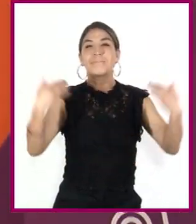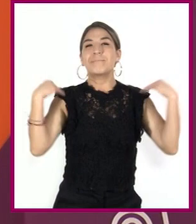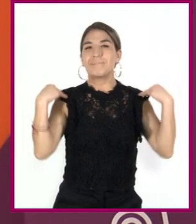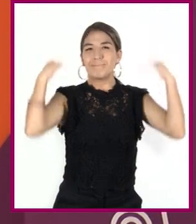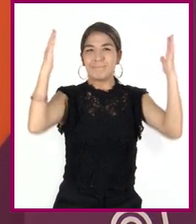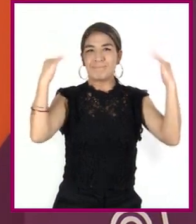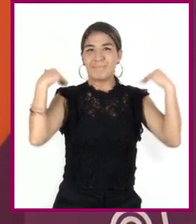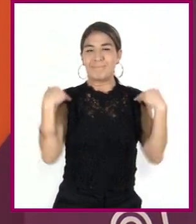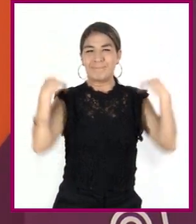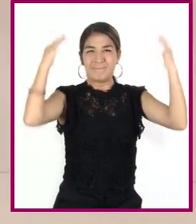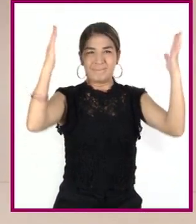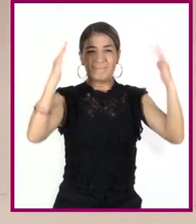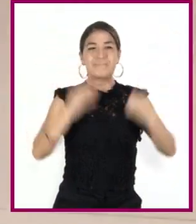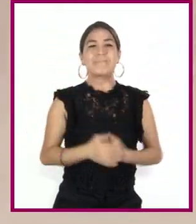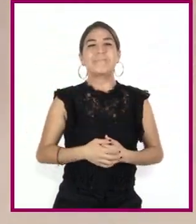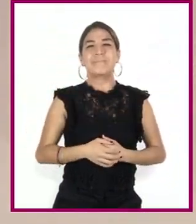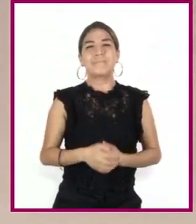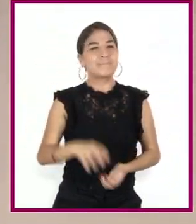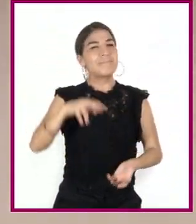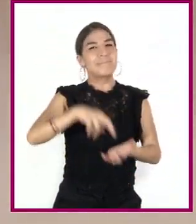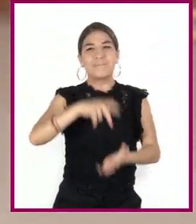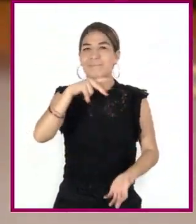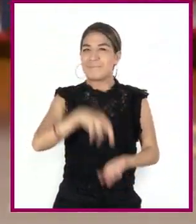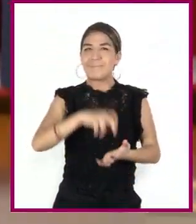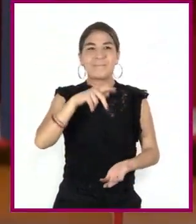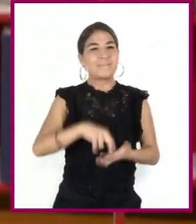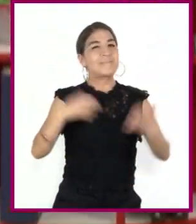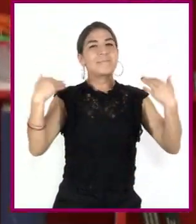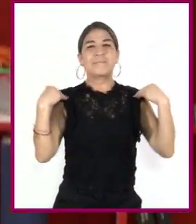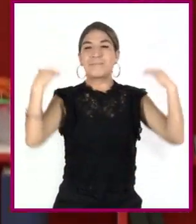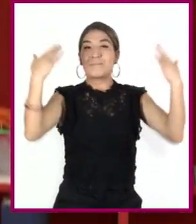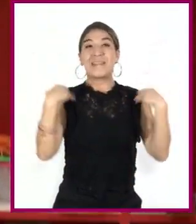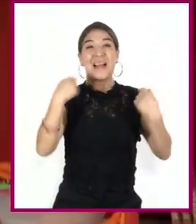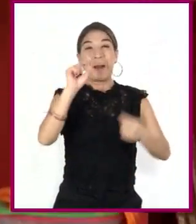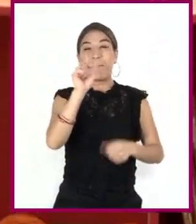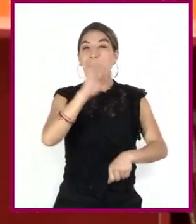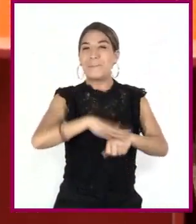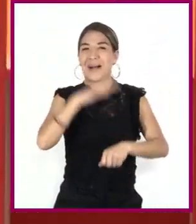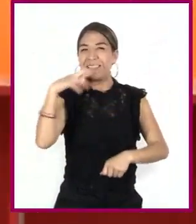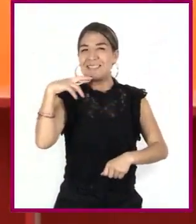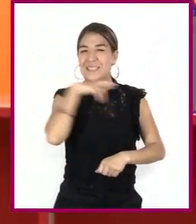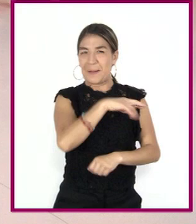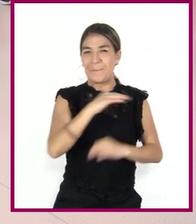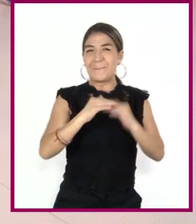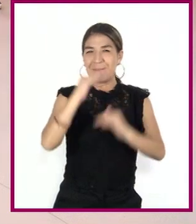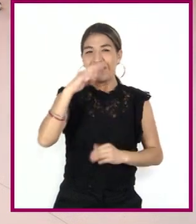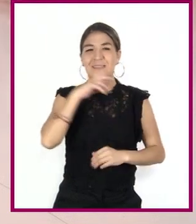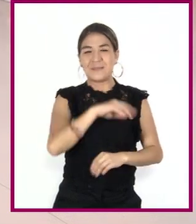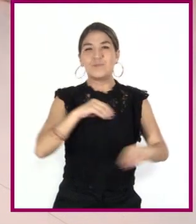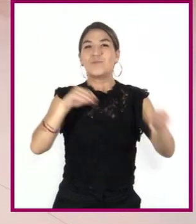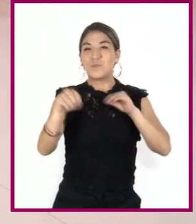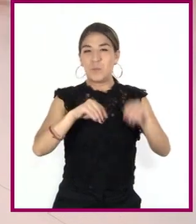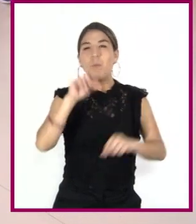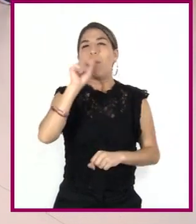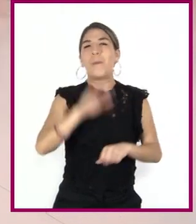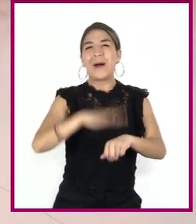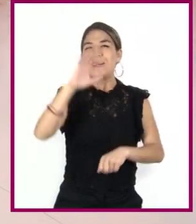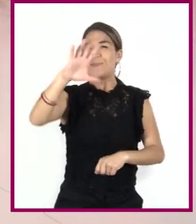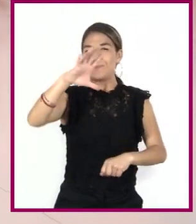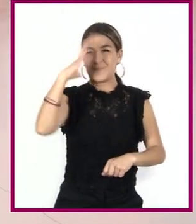Vamos, arriba, arriba, arriba. Vamos a tratar de hacerlo un poco más rápido, más